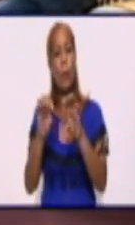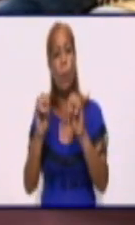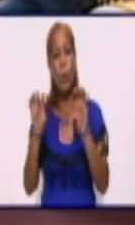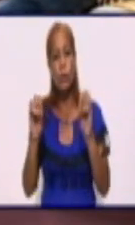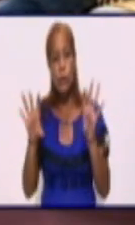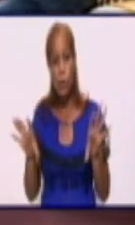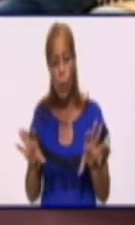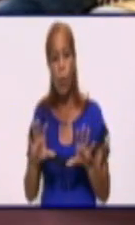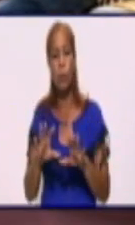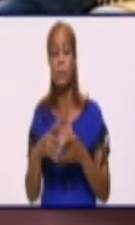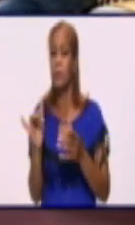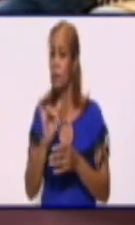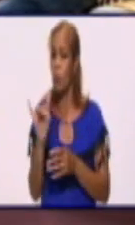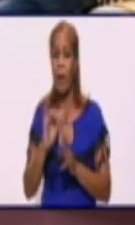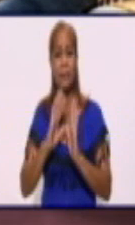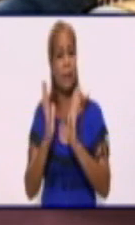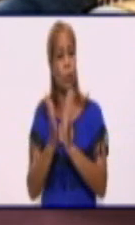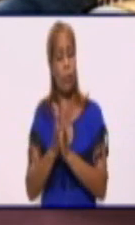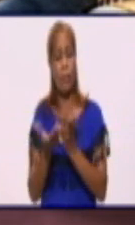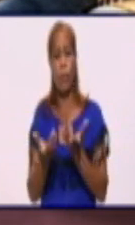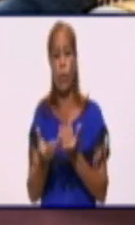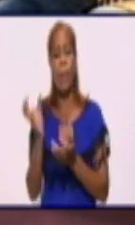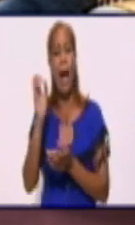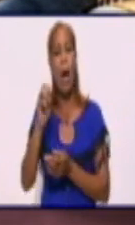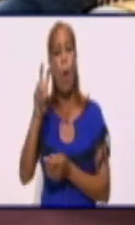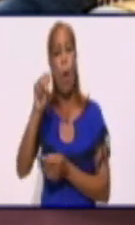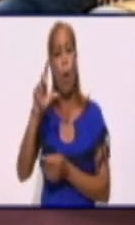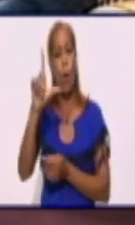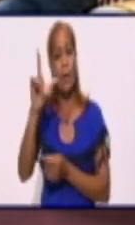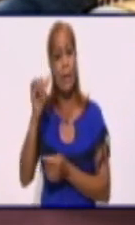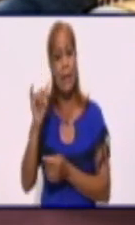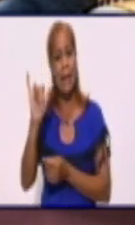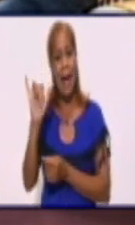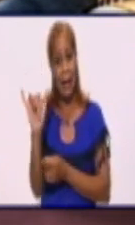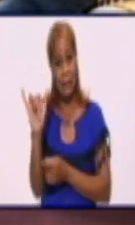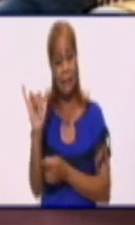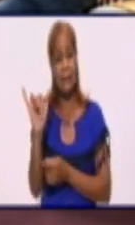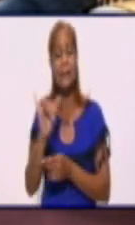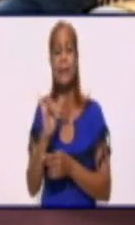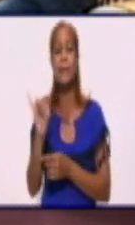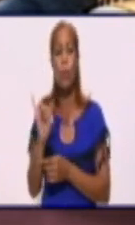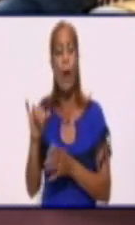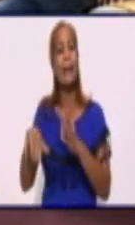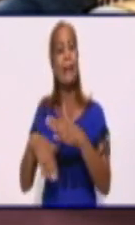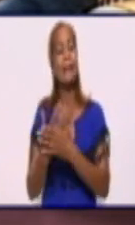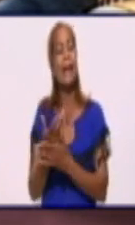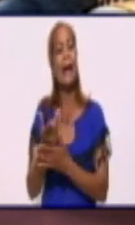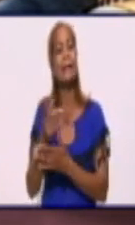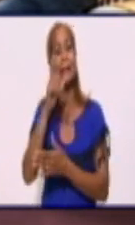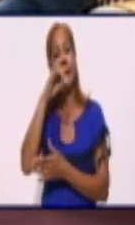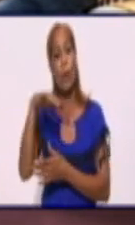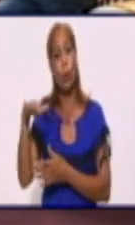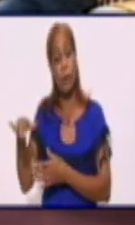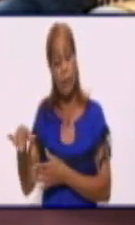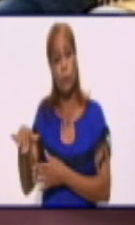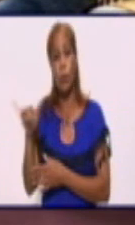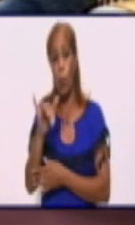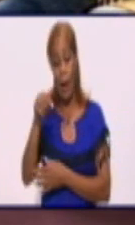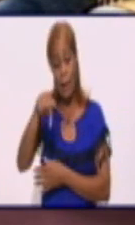de manera online, porque bueno, ya todo se va a hacer online, sobre el Día de los Niños en nuestro país, que se va a estar celebrando en este mismo mes,